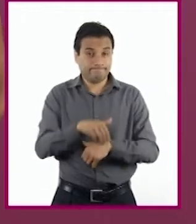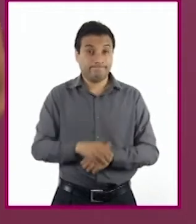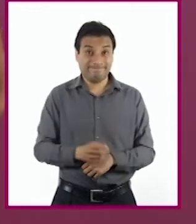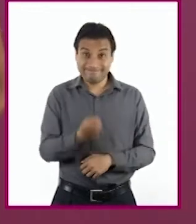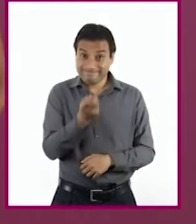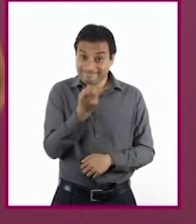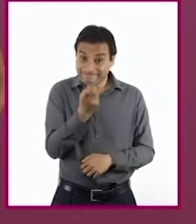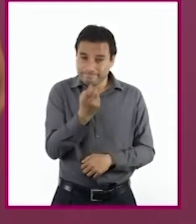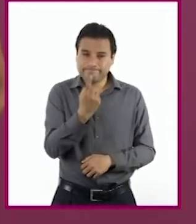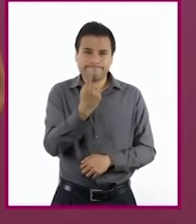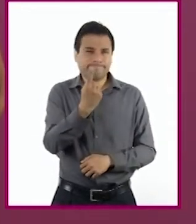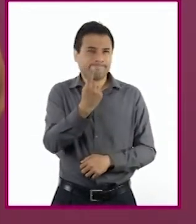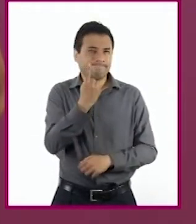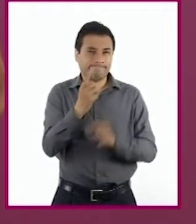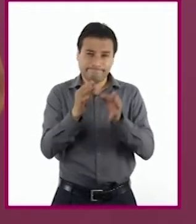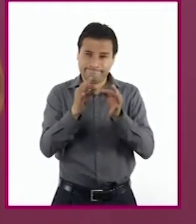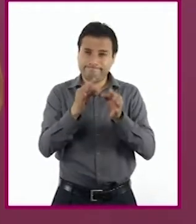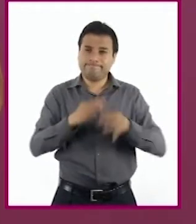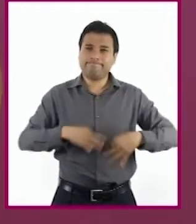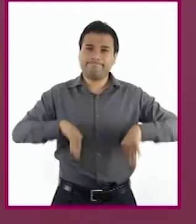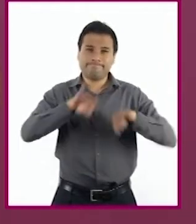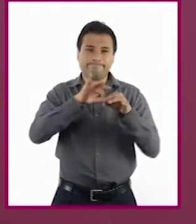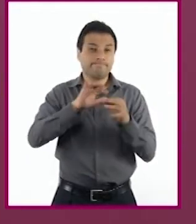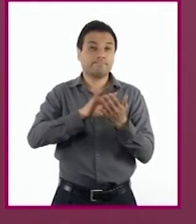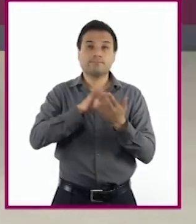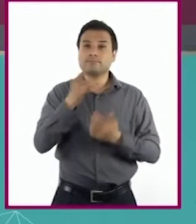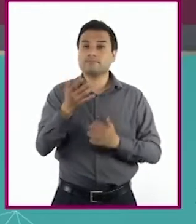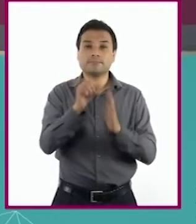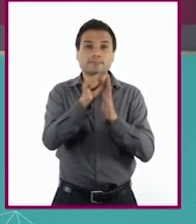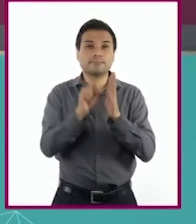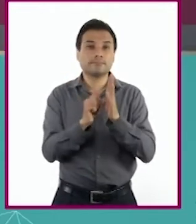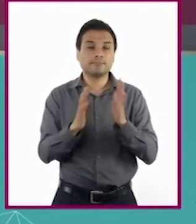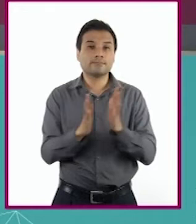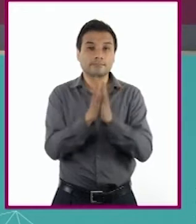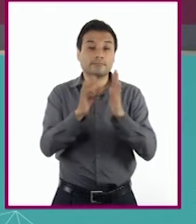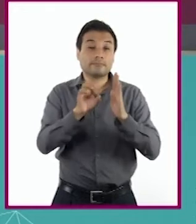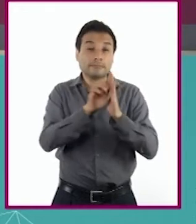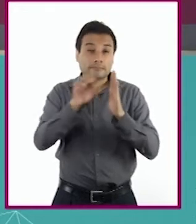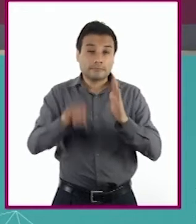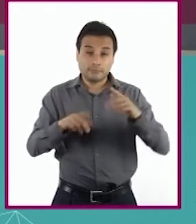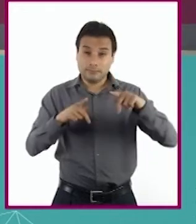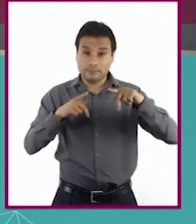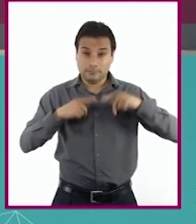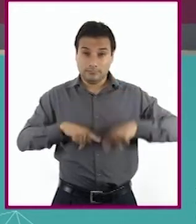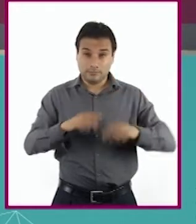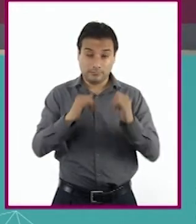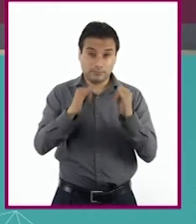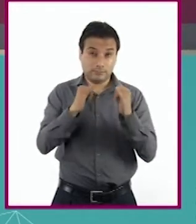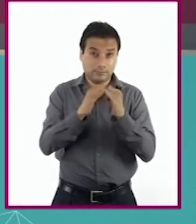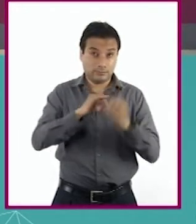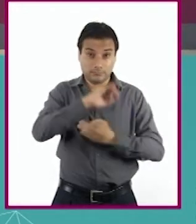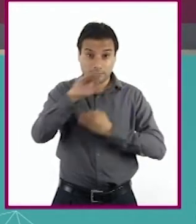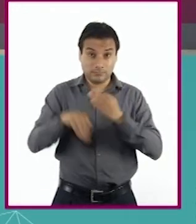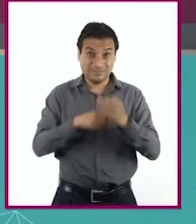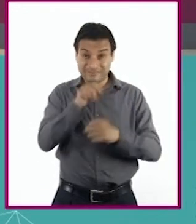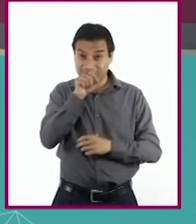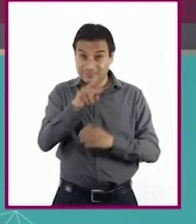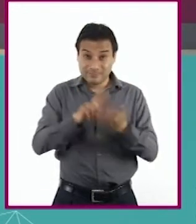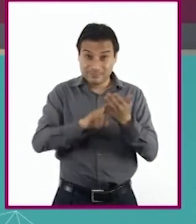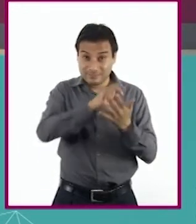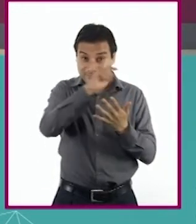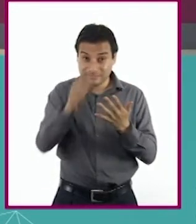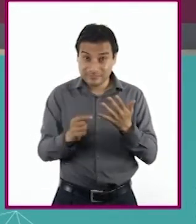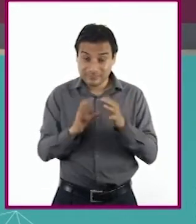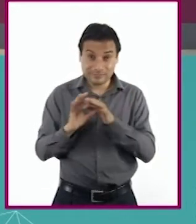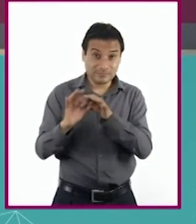es uno de los mayores logros de las sociedades democráticas. Si las personas y las instituciones comparten los mismos valores,